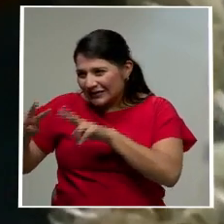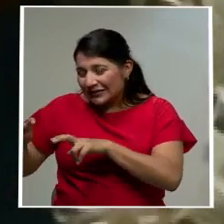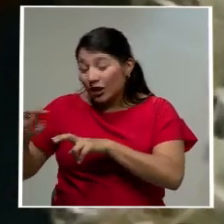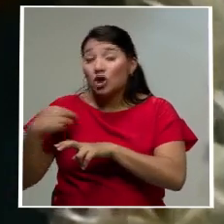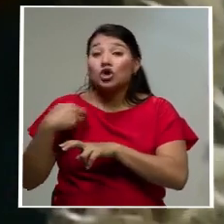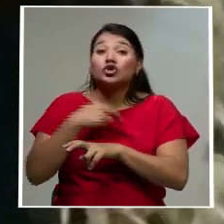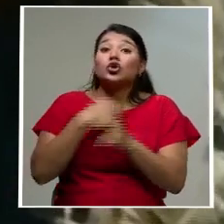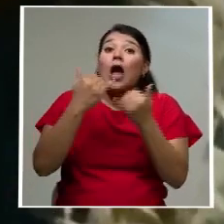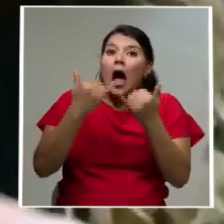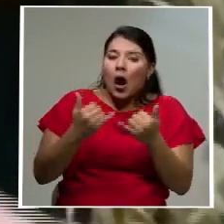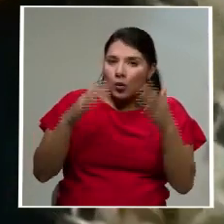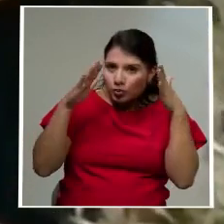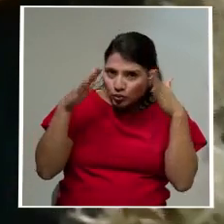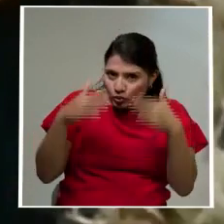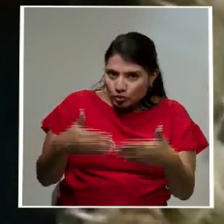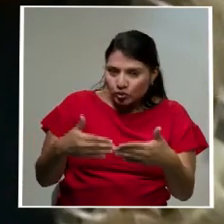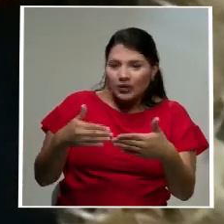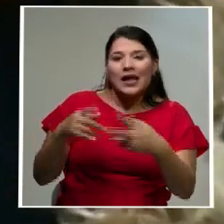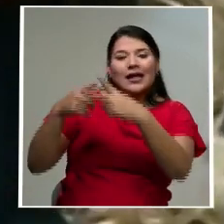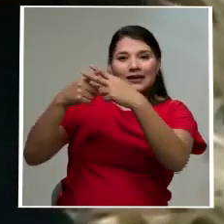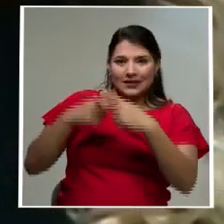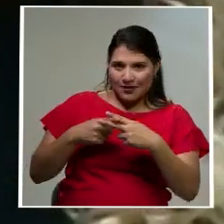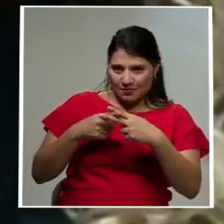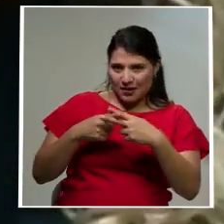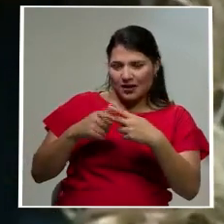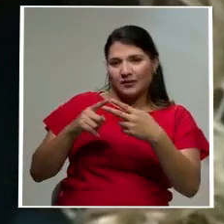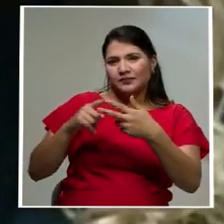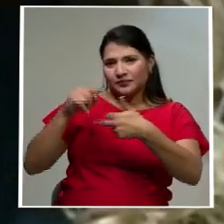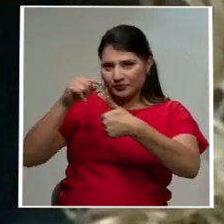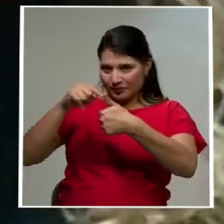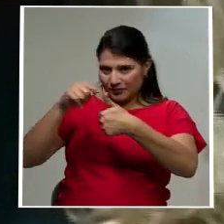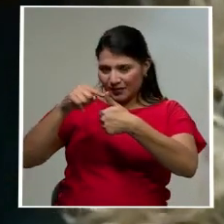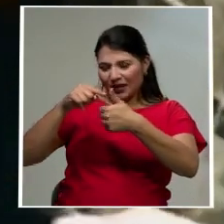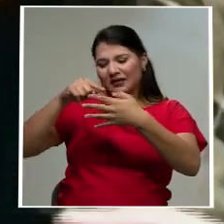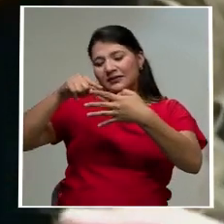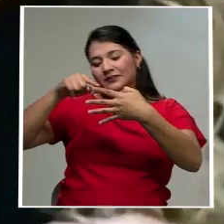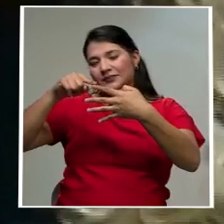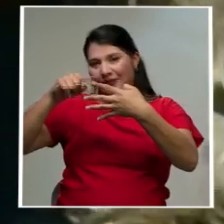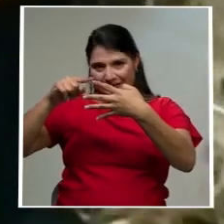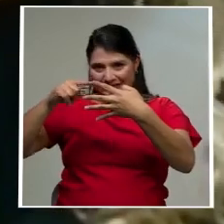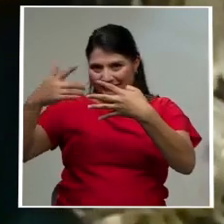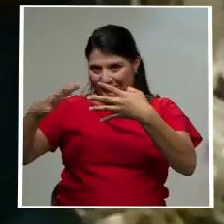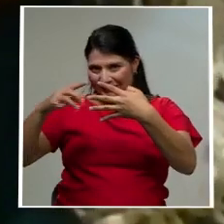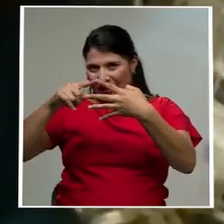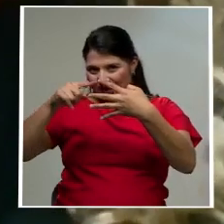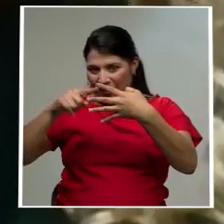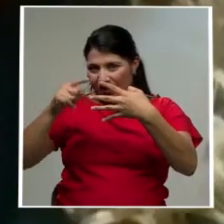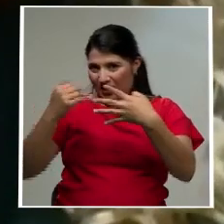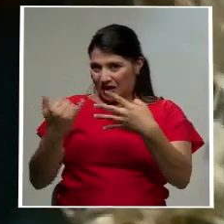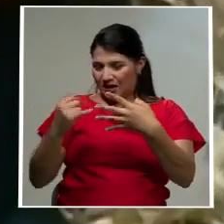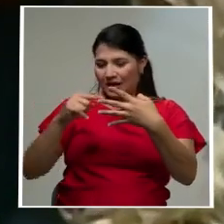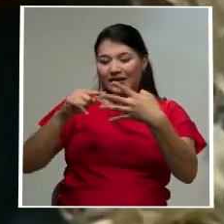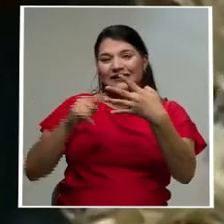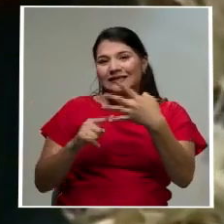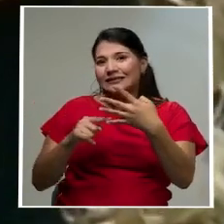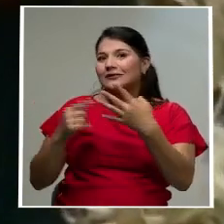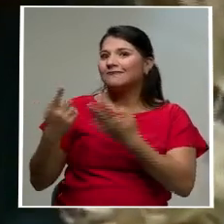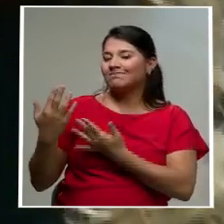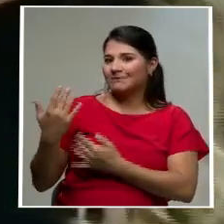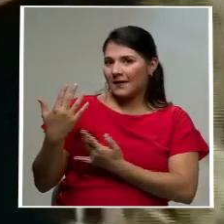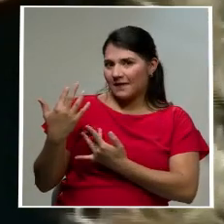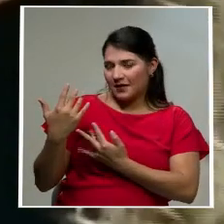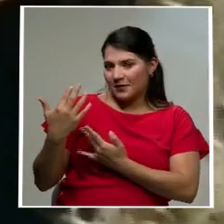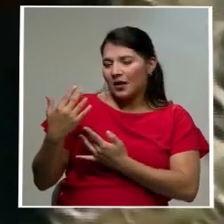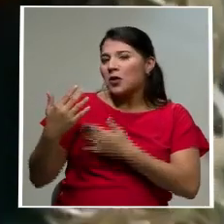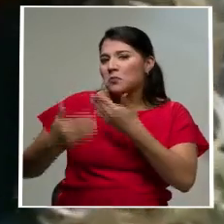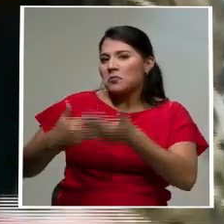focalizado puntualmente el tema del fideicomiso, pero este modo de operar realmente, usted lo manifestaba, es